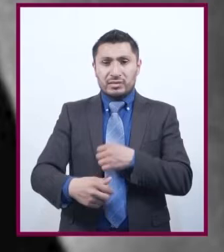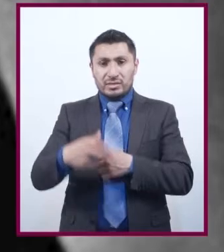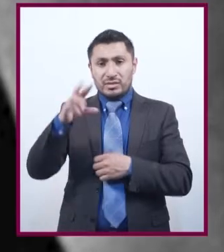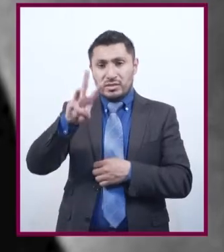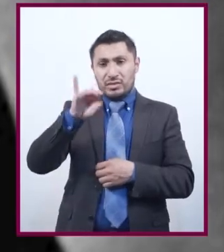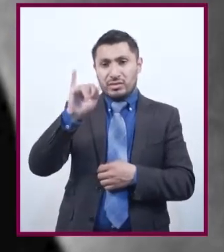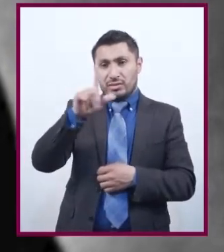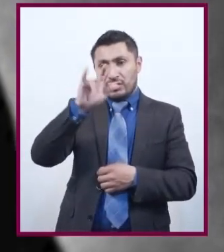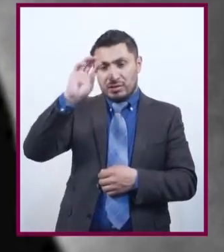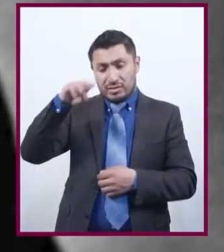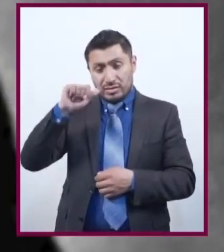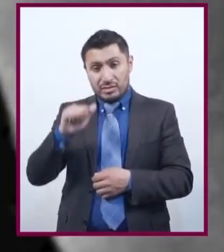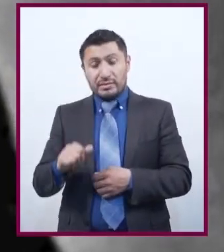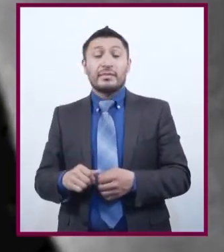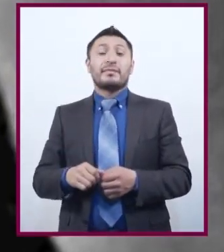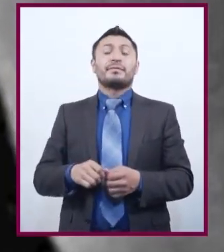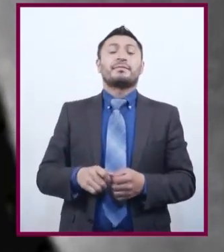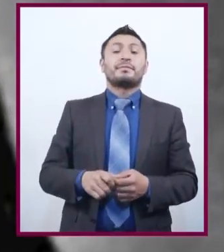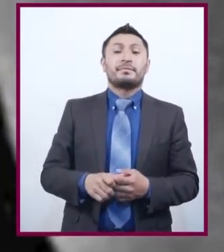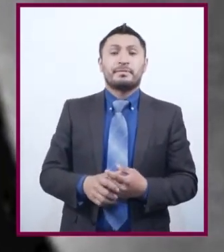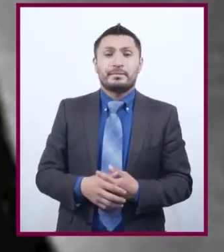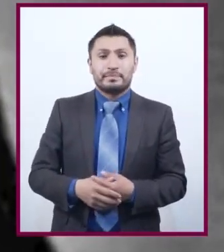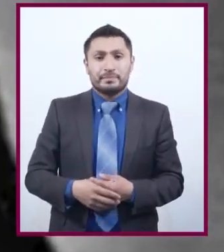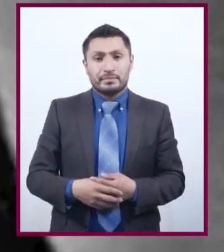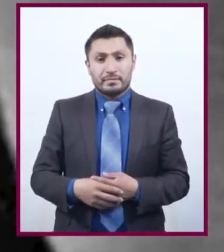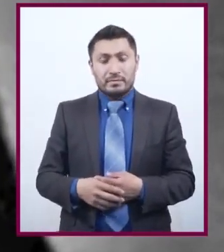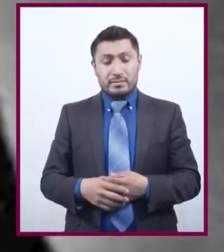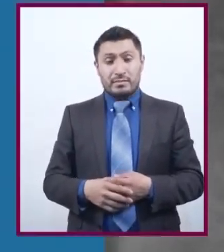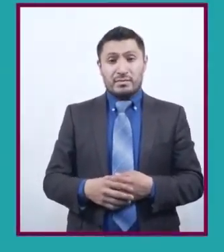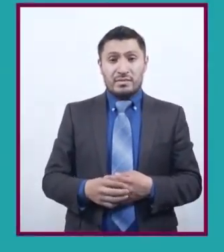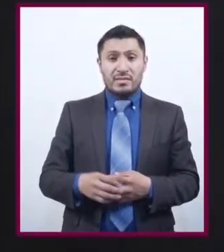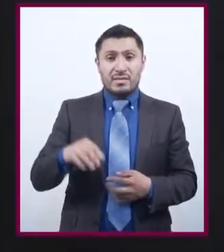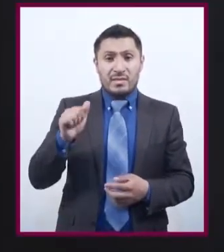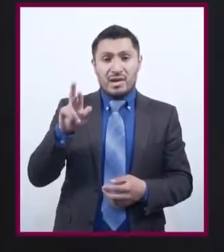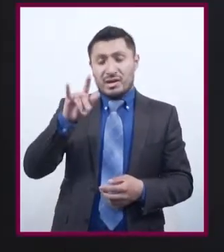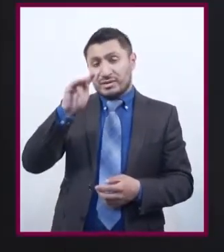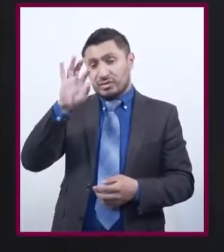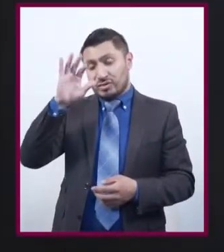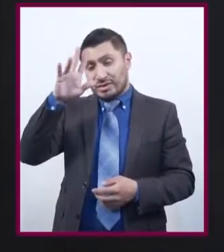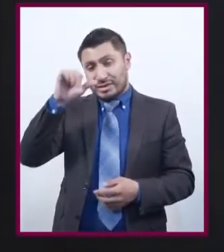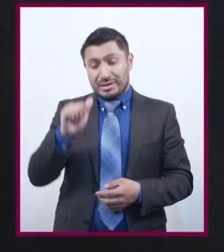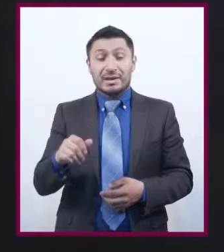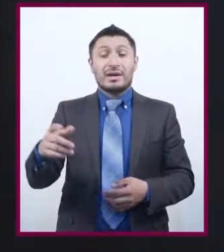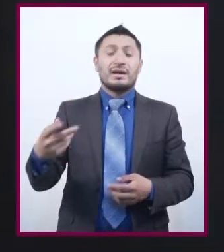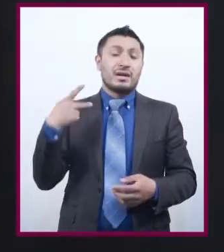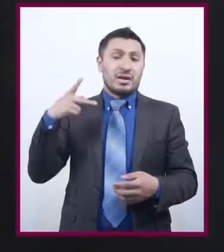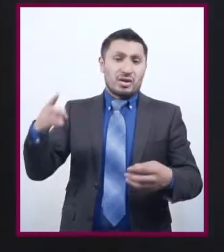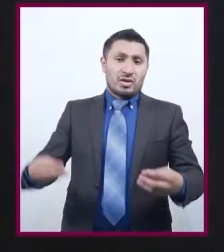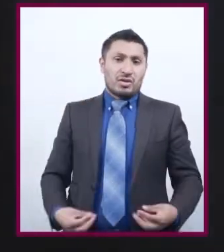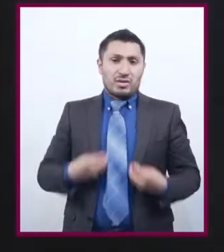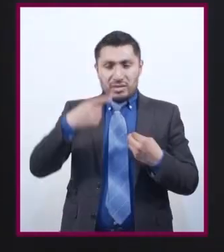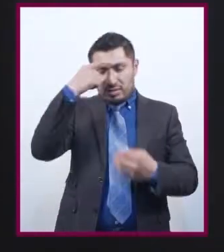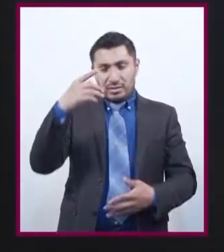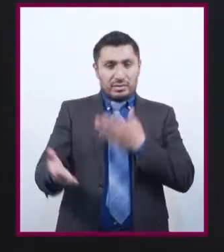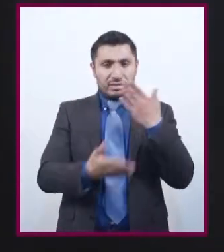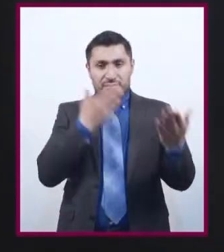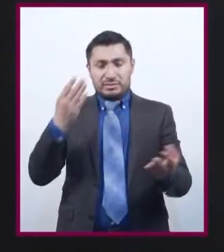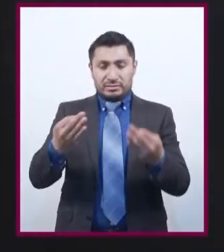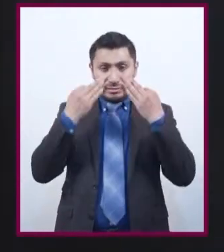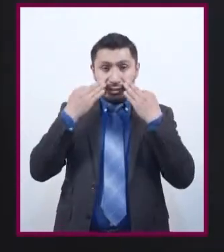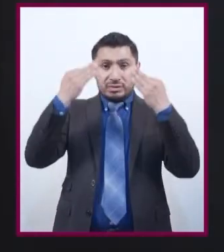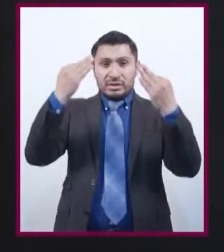del cirujano Williams Wild y de la historia Johana LG fue una aristócrata que dedicó su vida básicamente